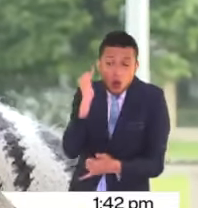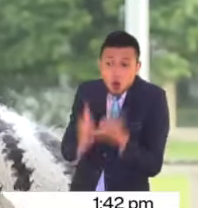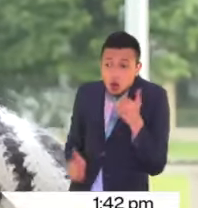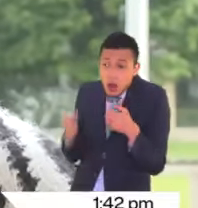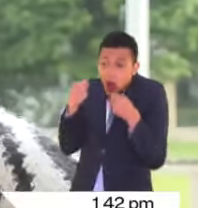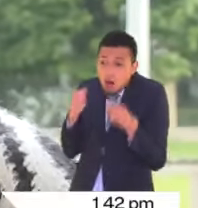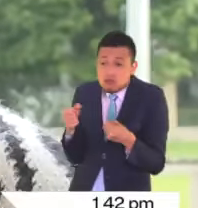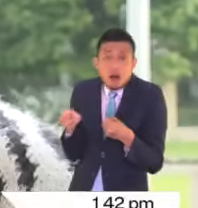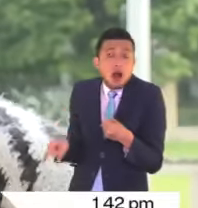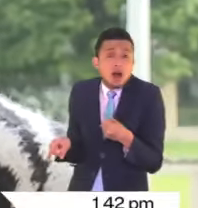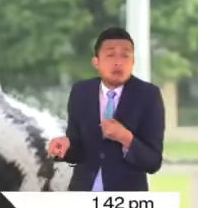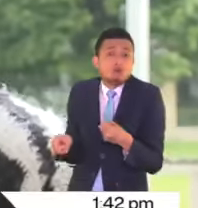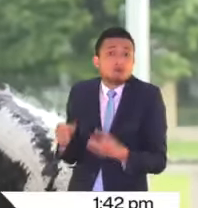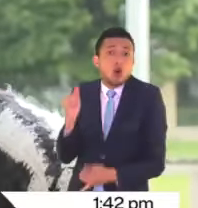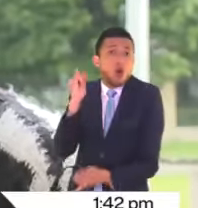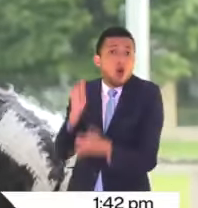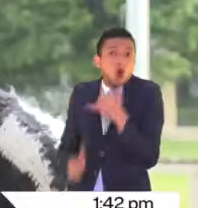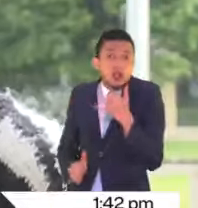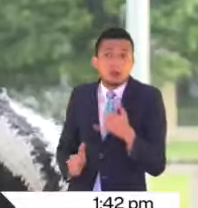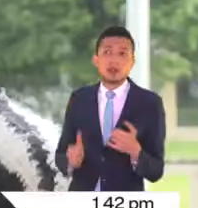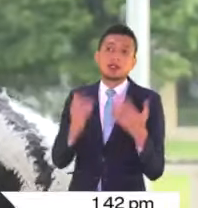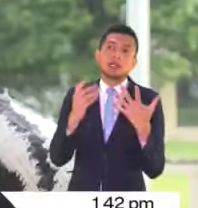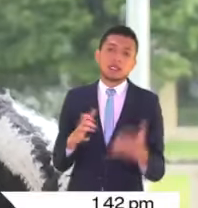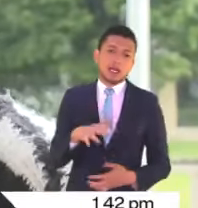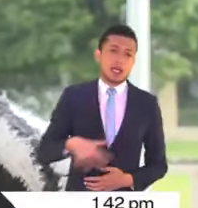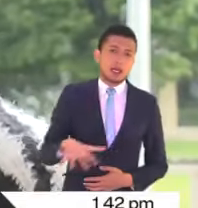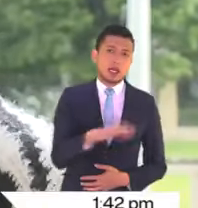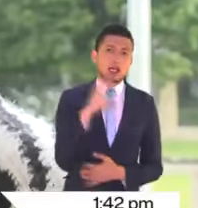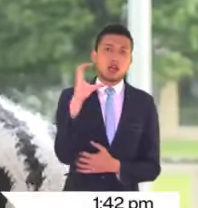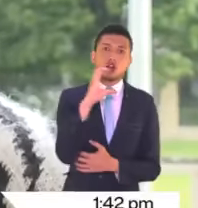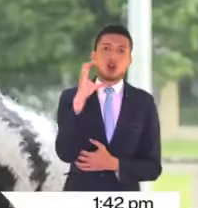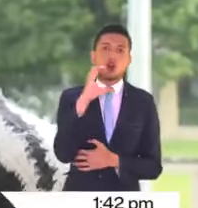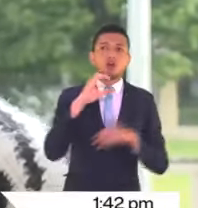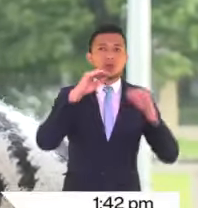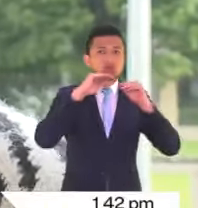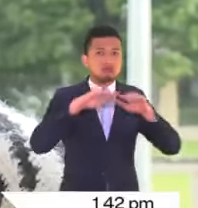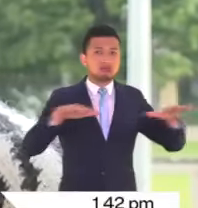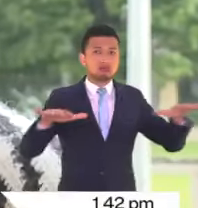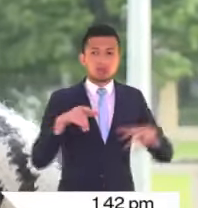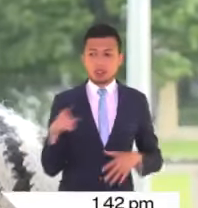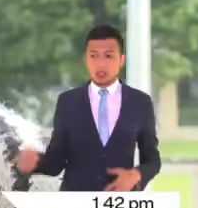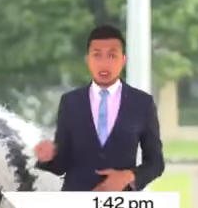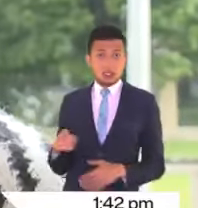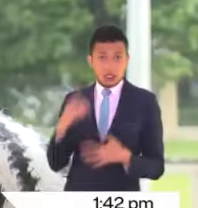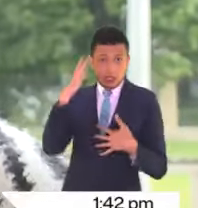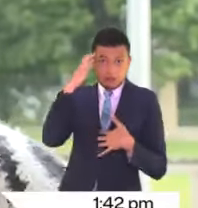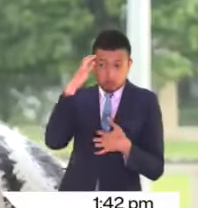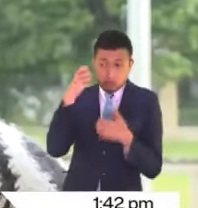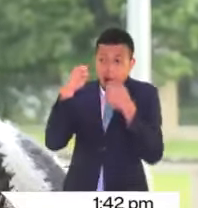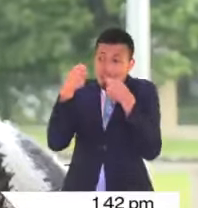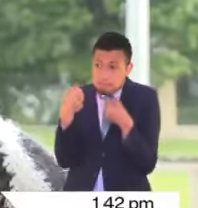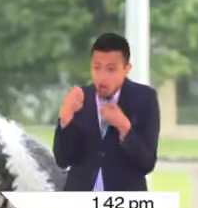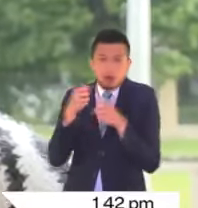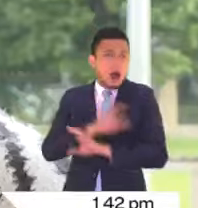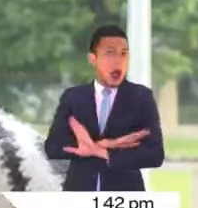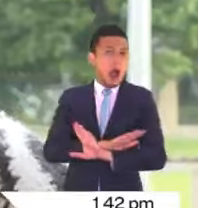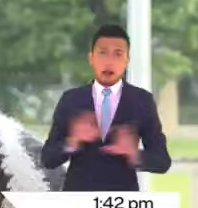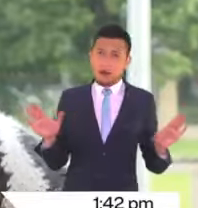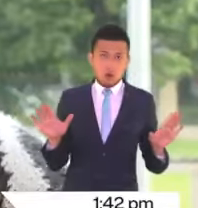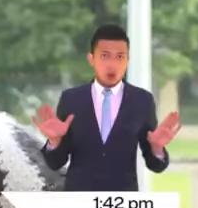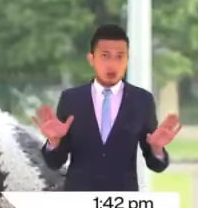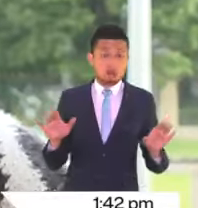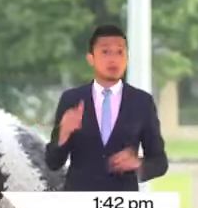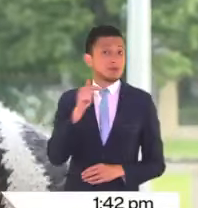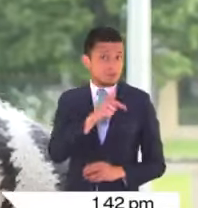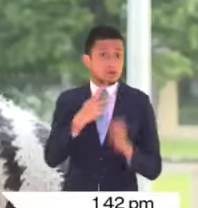que buscaremos es que Colombia se declare libre de grandes simios en cautiverio. Estamos ya trabajando